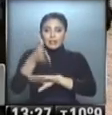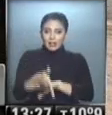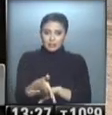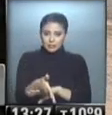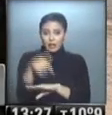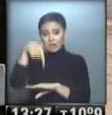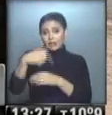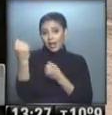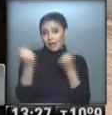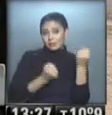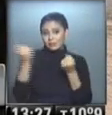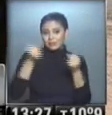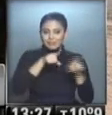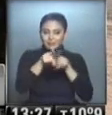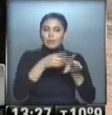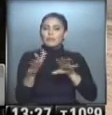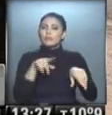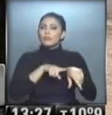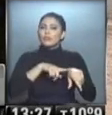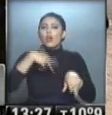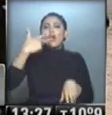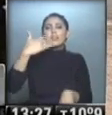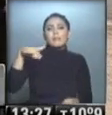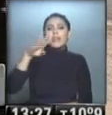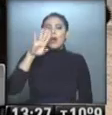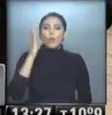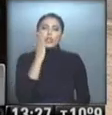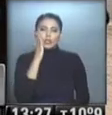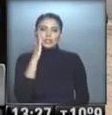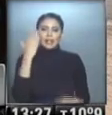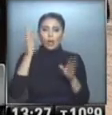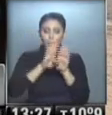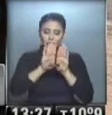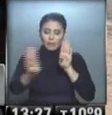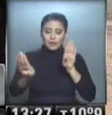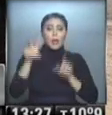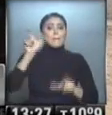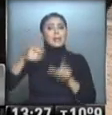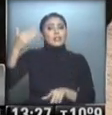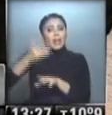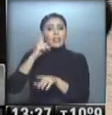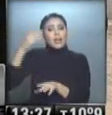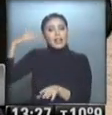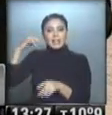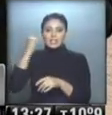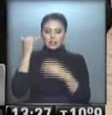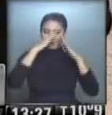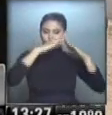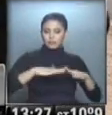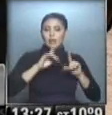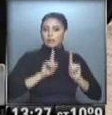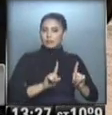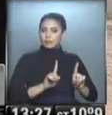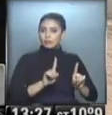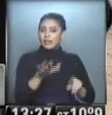el autódromo de San Martín alrededor de las 3:30 4 de la tarde hay mucha gente que desde días anteriores está acampando en los campings que